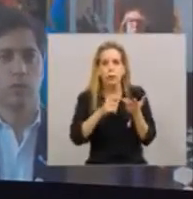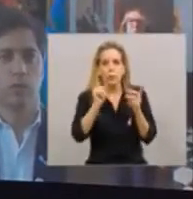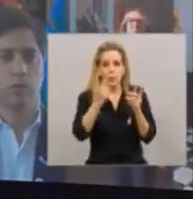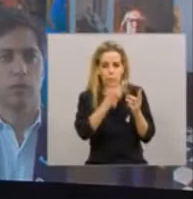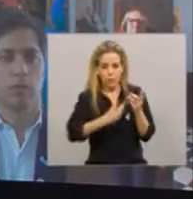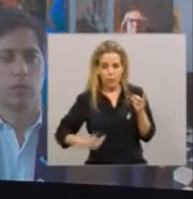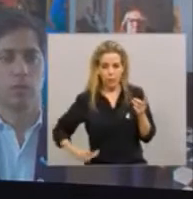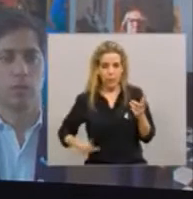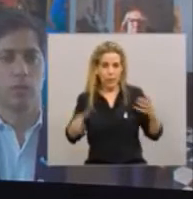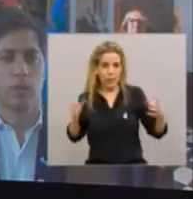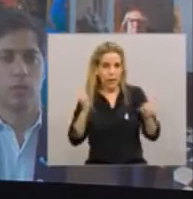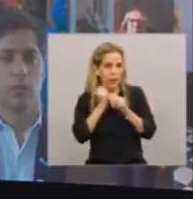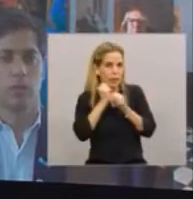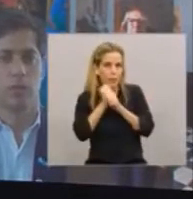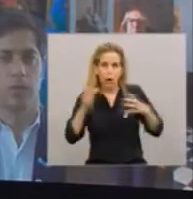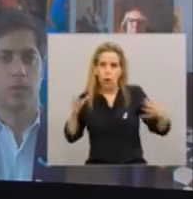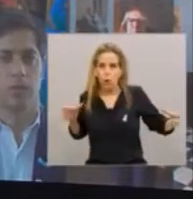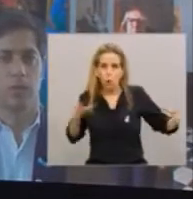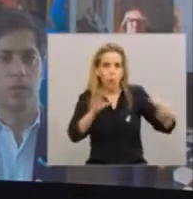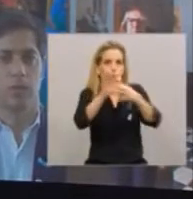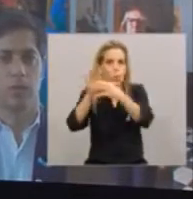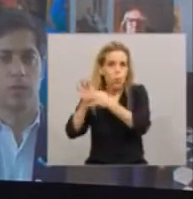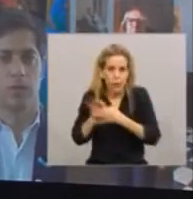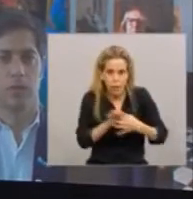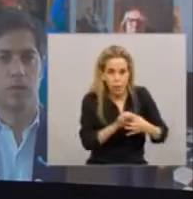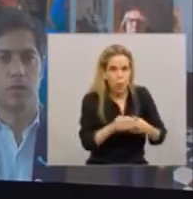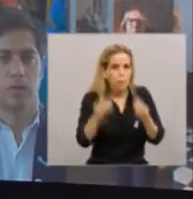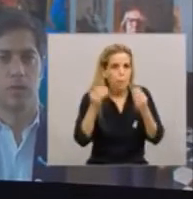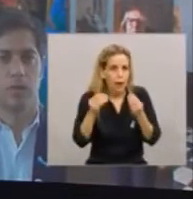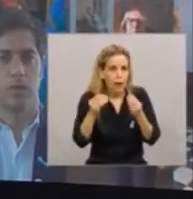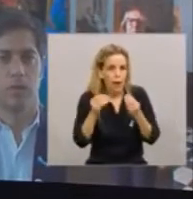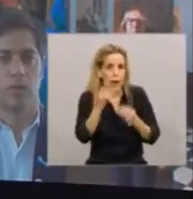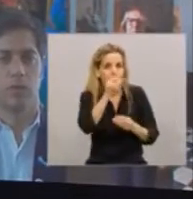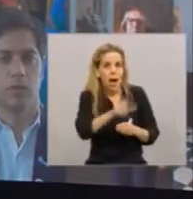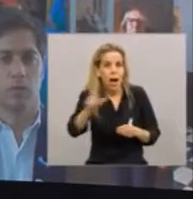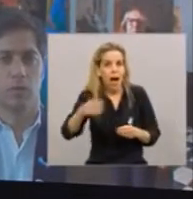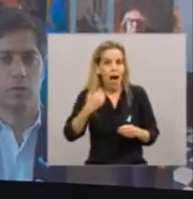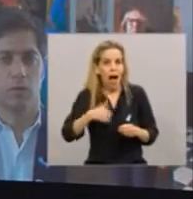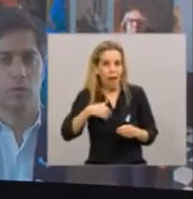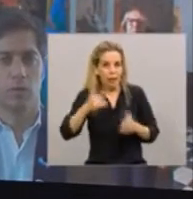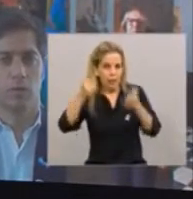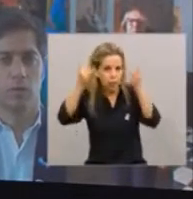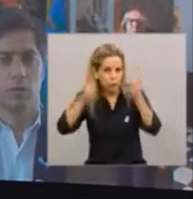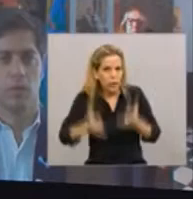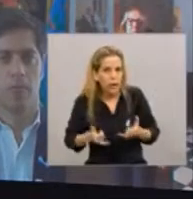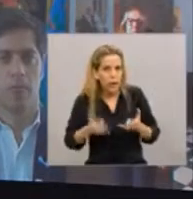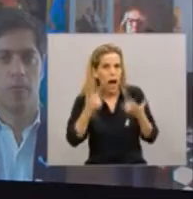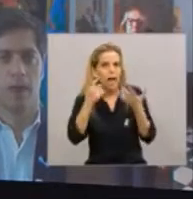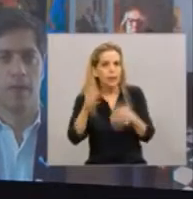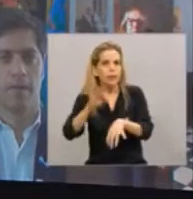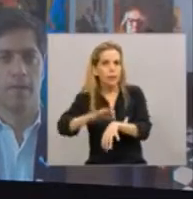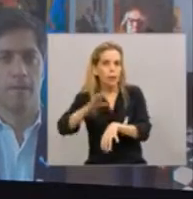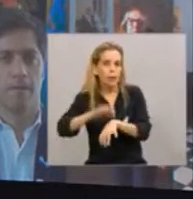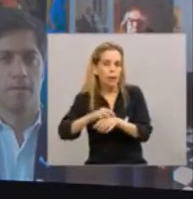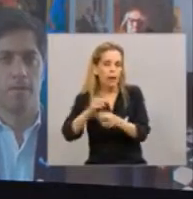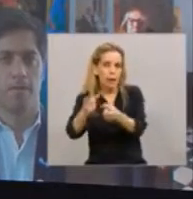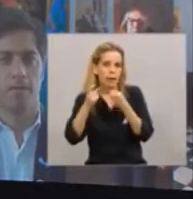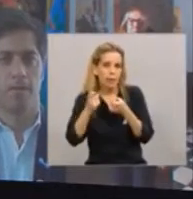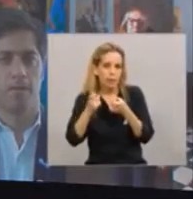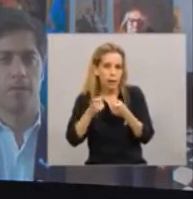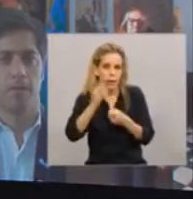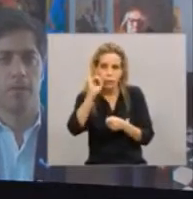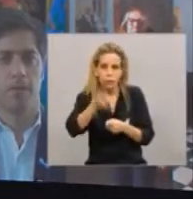presidente para que ningún argentino se quede sin la atención sanitaria que merece